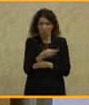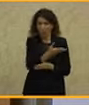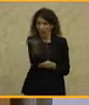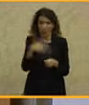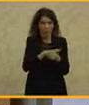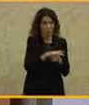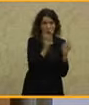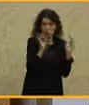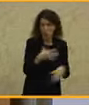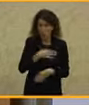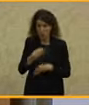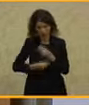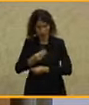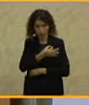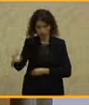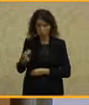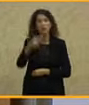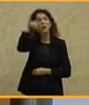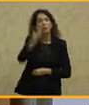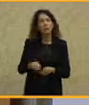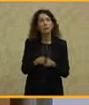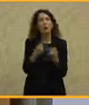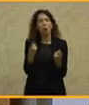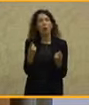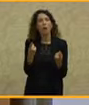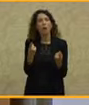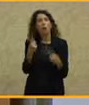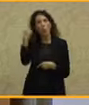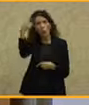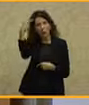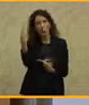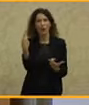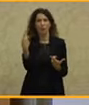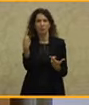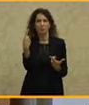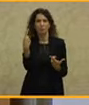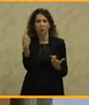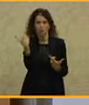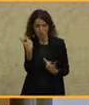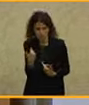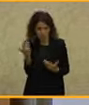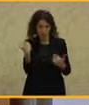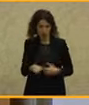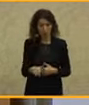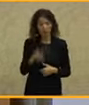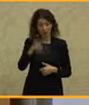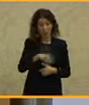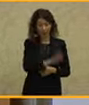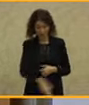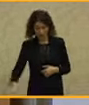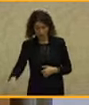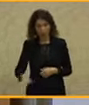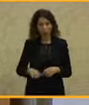otros ámbitos. Y, por lo tanto, es también de formación, de cultura, y es también enseñar desde niños que